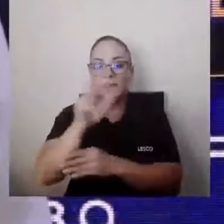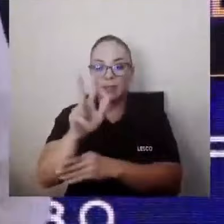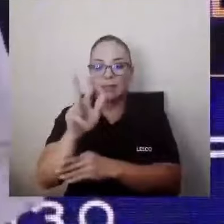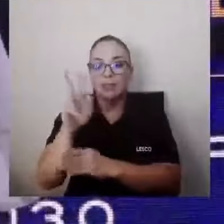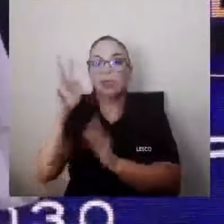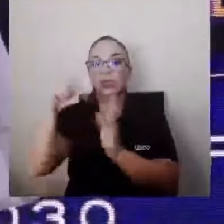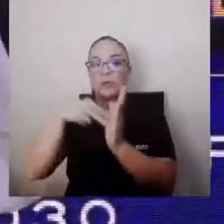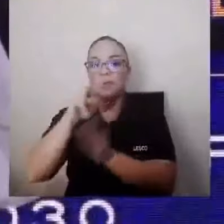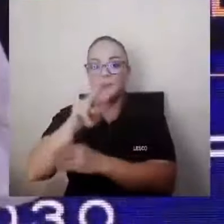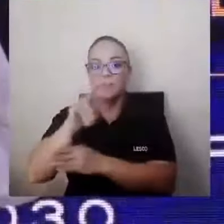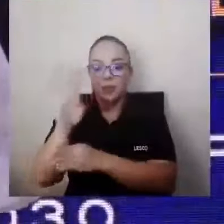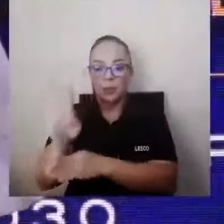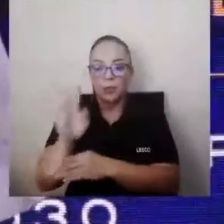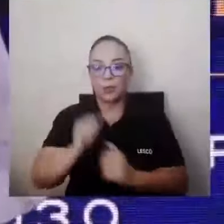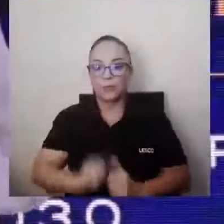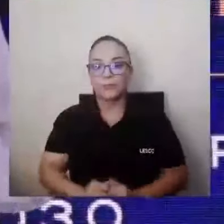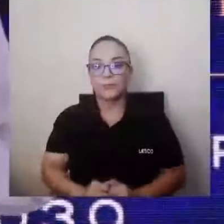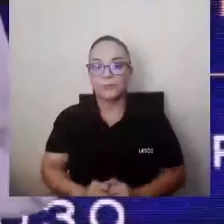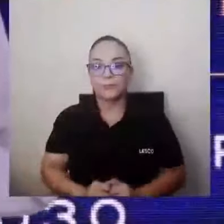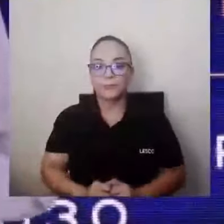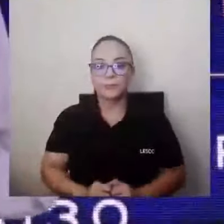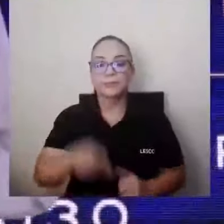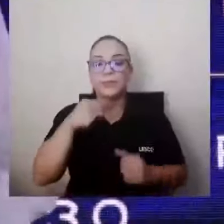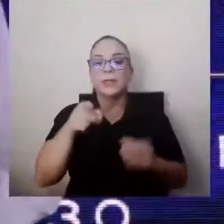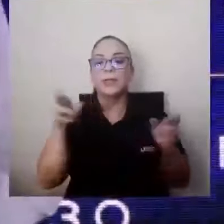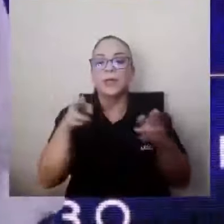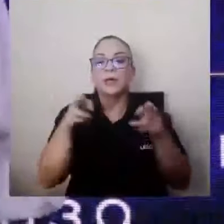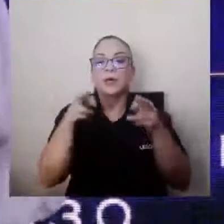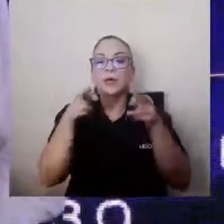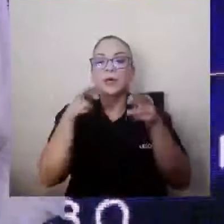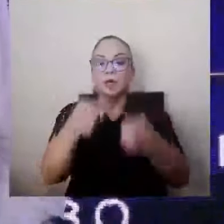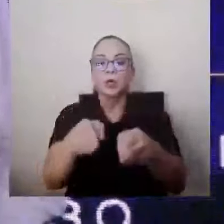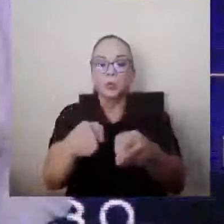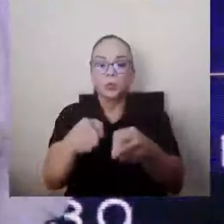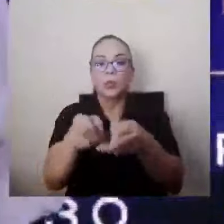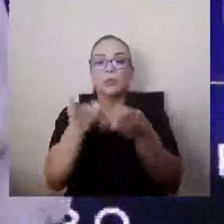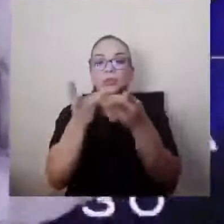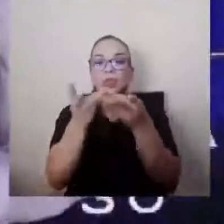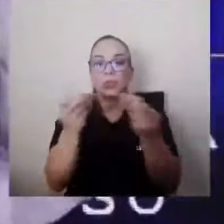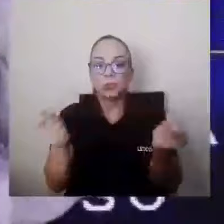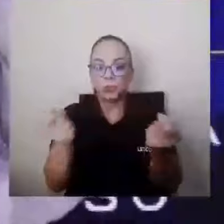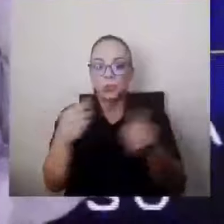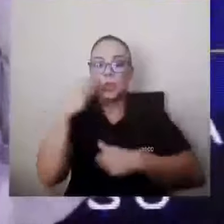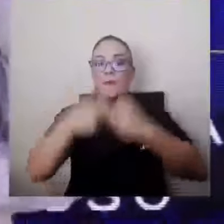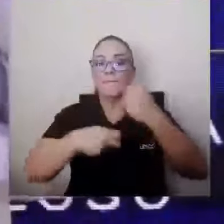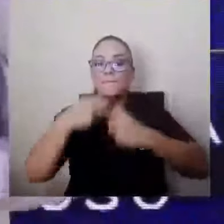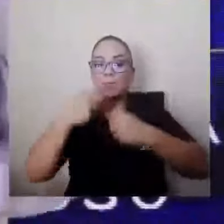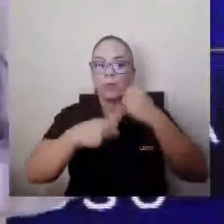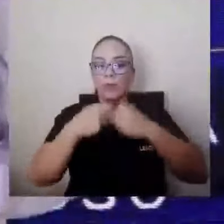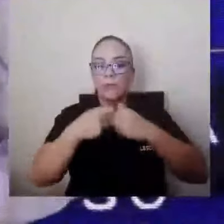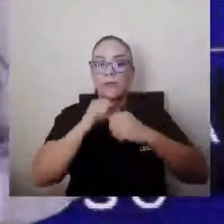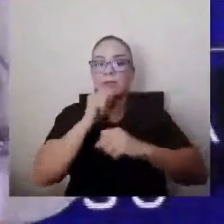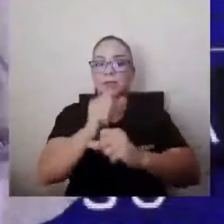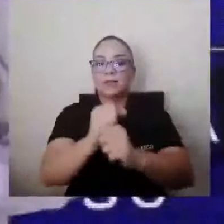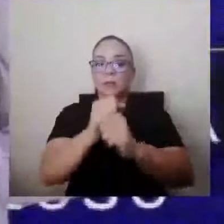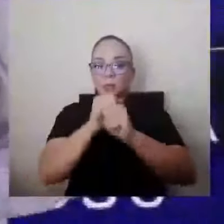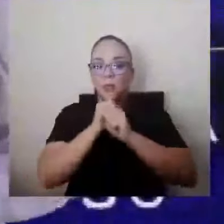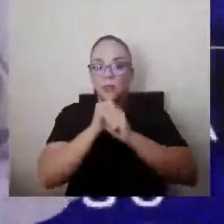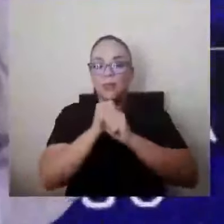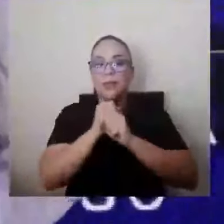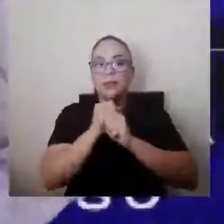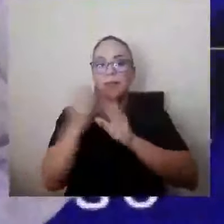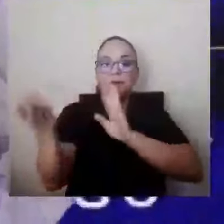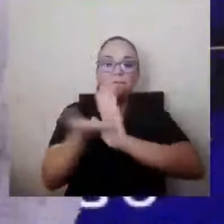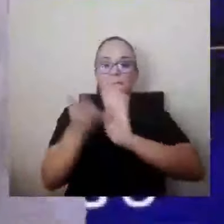2023-2024, que es la ruta de solución al problema de la inseguridad que nos aqueja a todos